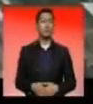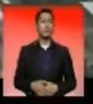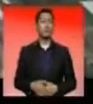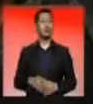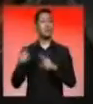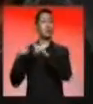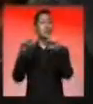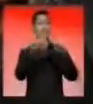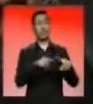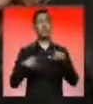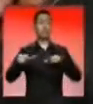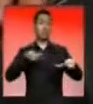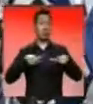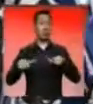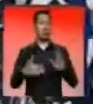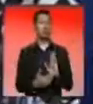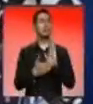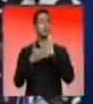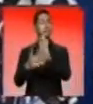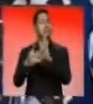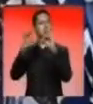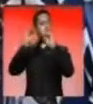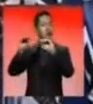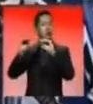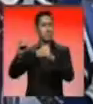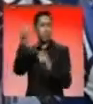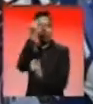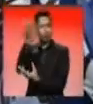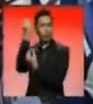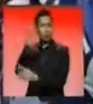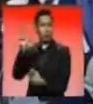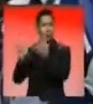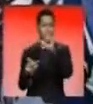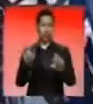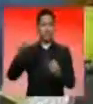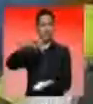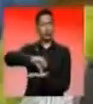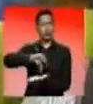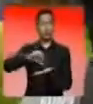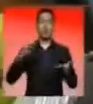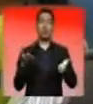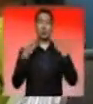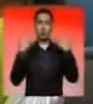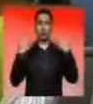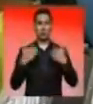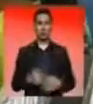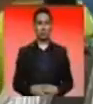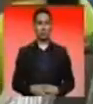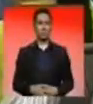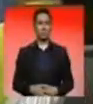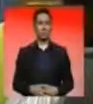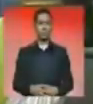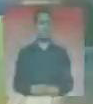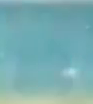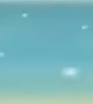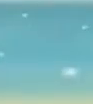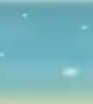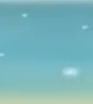varios sectores. Con imágenes de Alejandro López, reportó Emilio Zamora desde Guayaquil, Gama con la mejor cobertura del país.